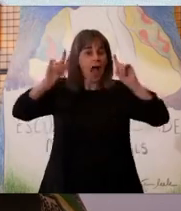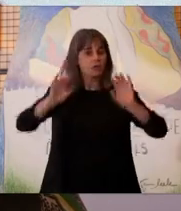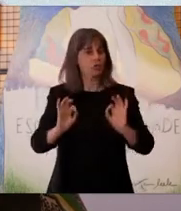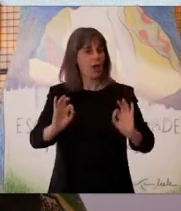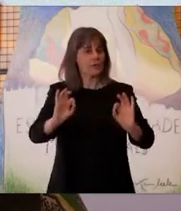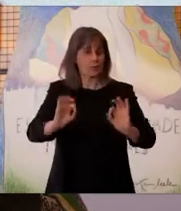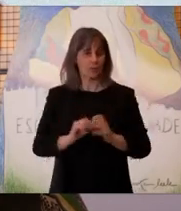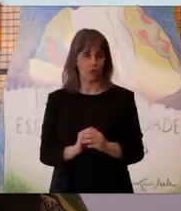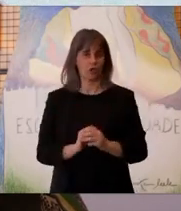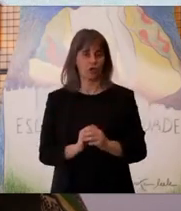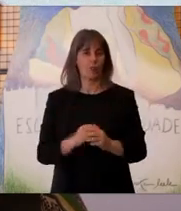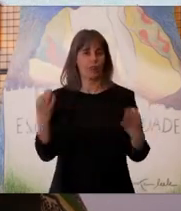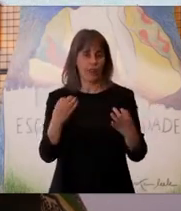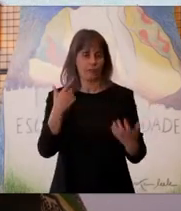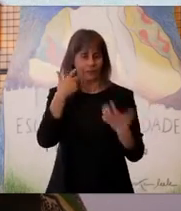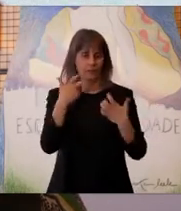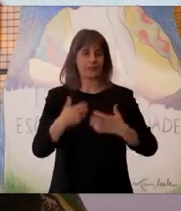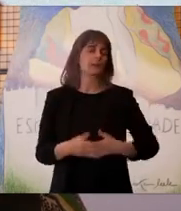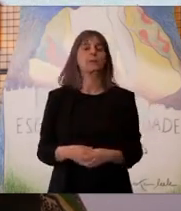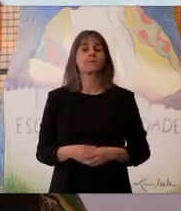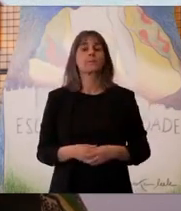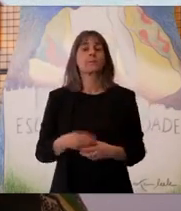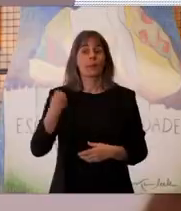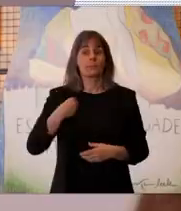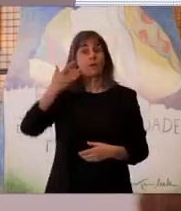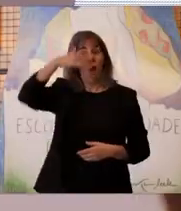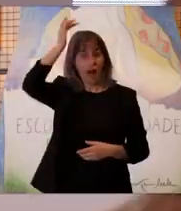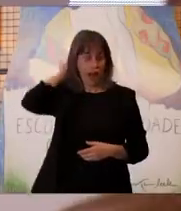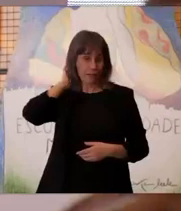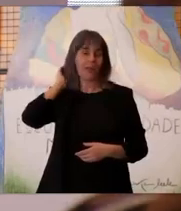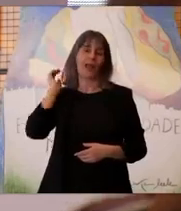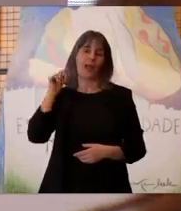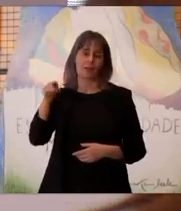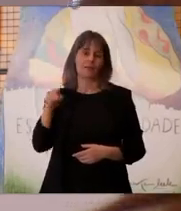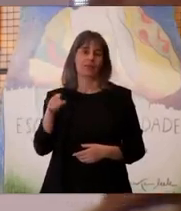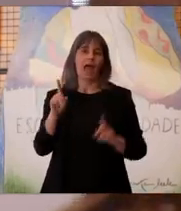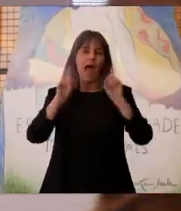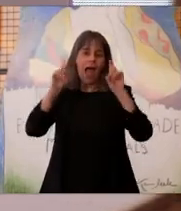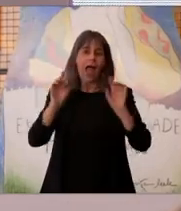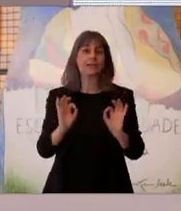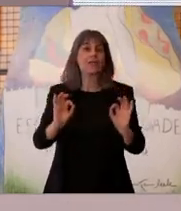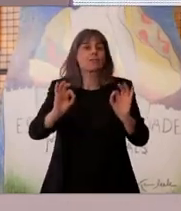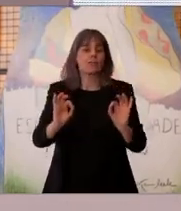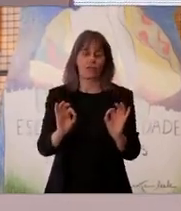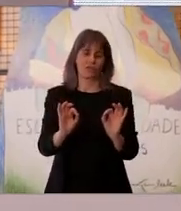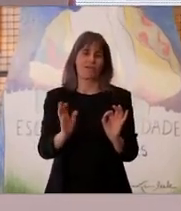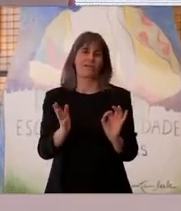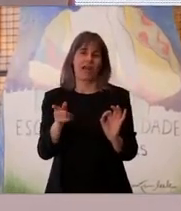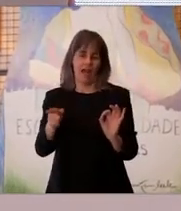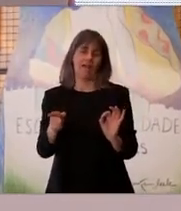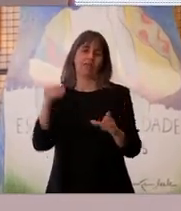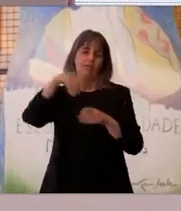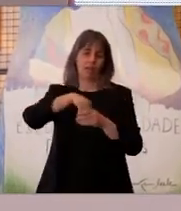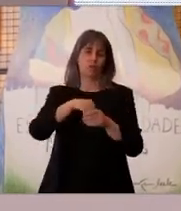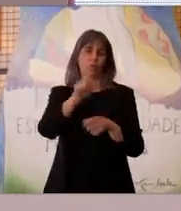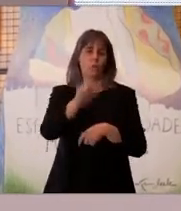en valor y hay que Resaltar y Carmela Silva pues una de esas excepciones que de mujer en política